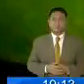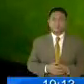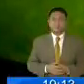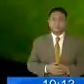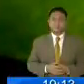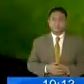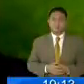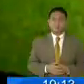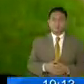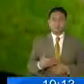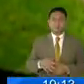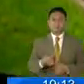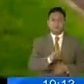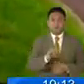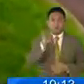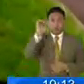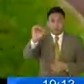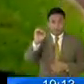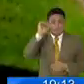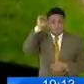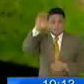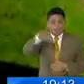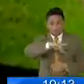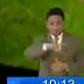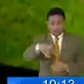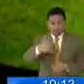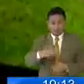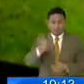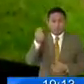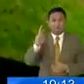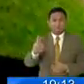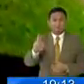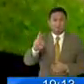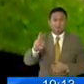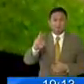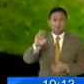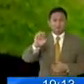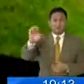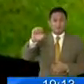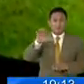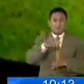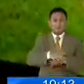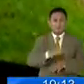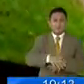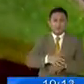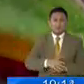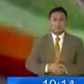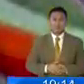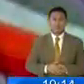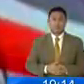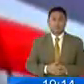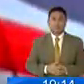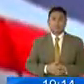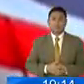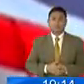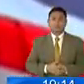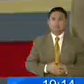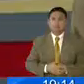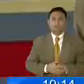Imágenes al estilo de una película de acción, registradas al sureste de la ciudad de Machala, informó Iván Casamén.